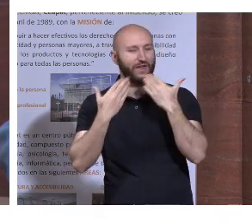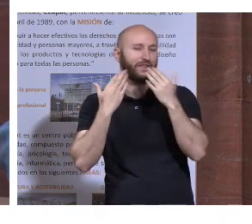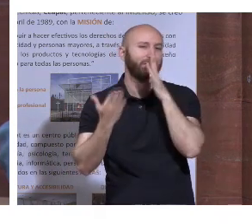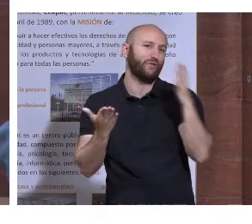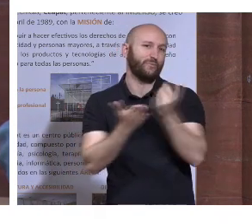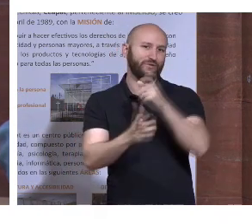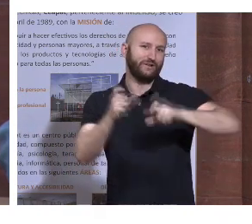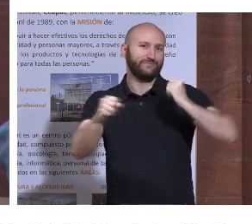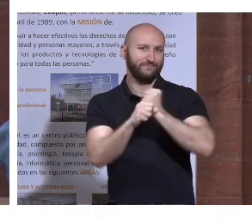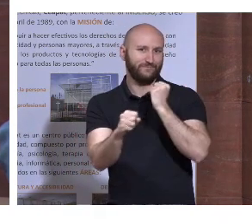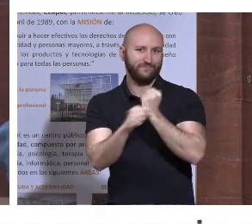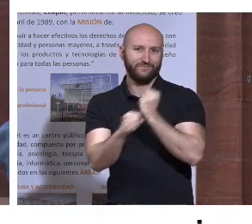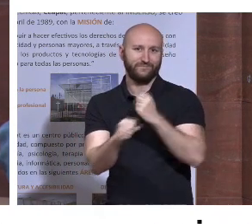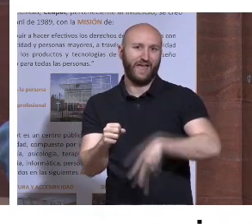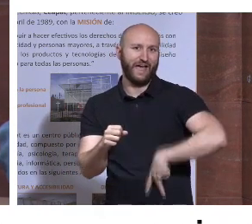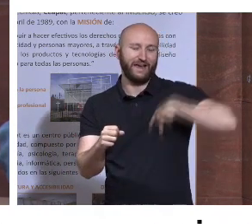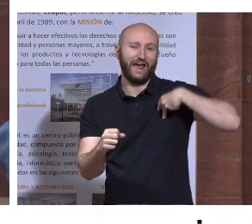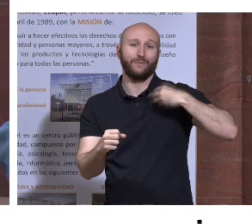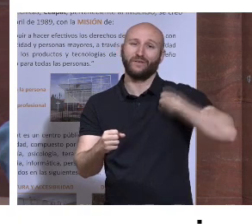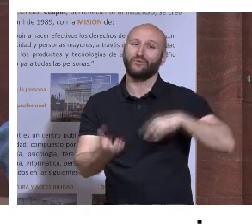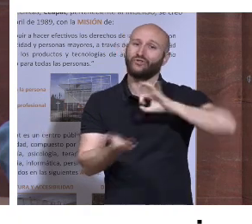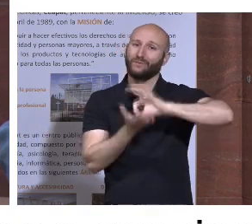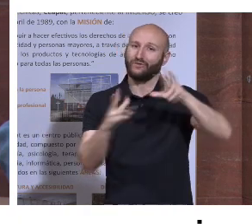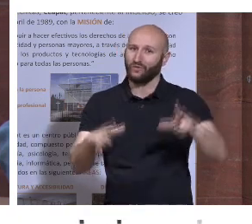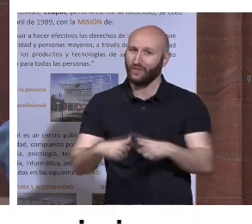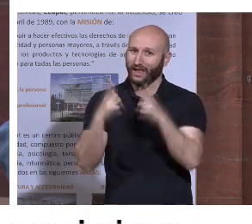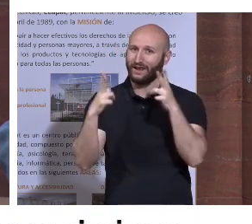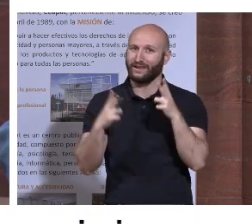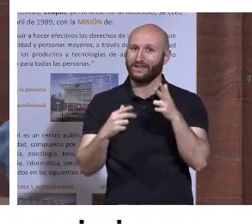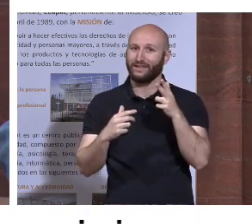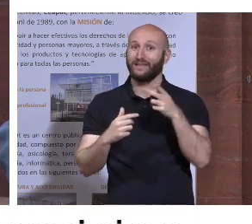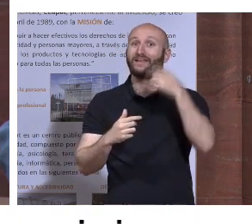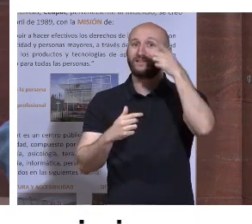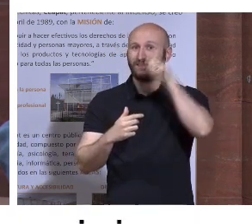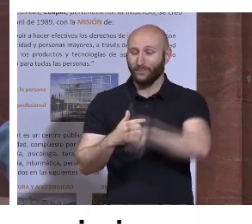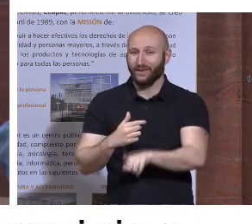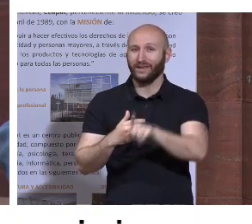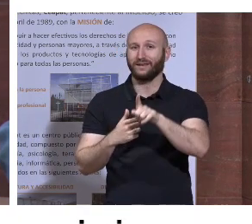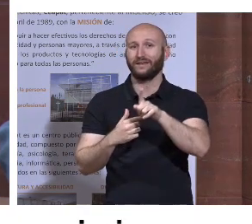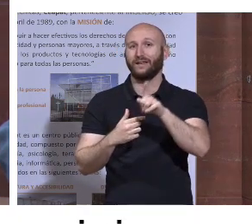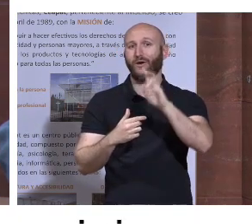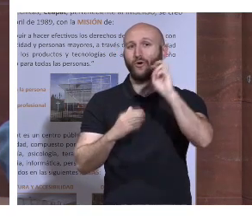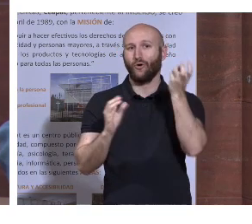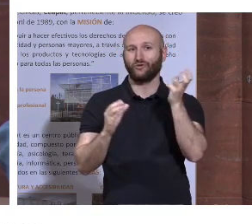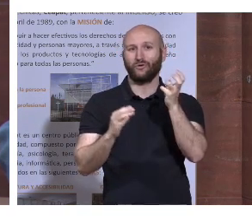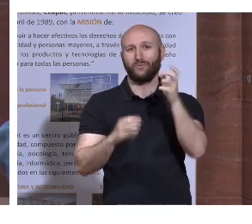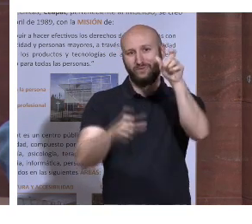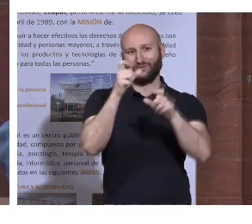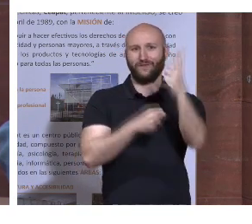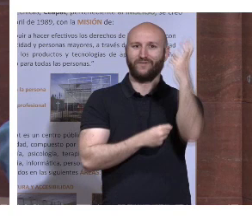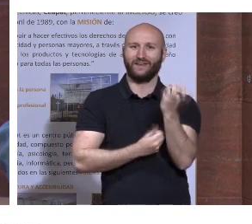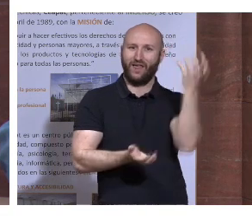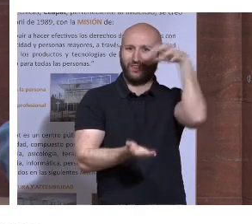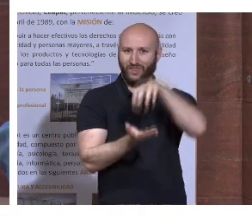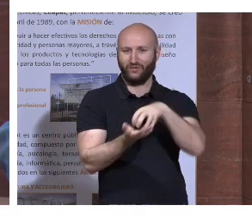trabajadores en general de los servicios sociales y los que por alguna otra circunstancia, pues que hayáis pasado por este centro u